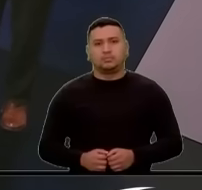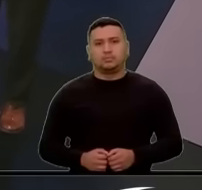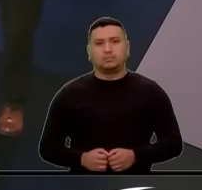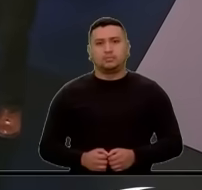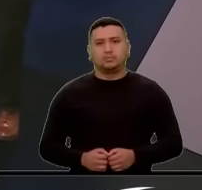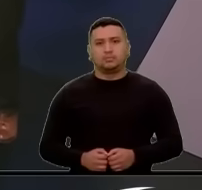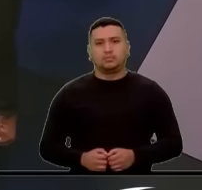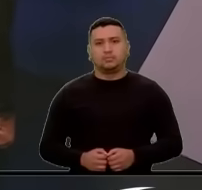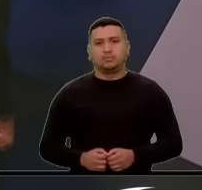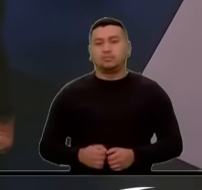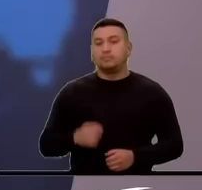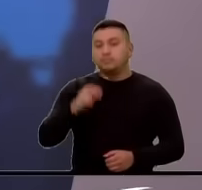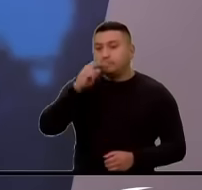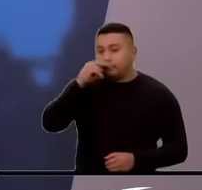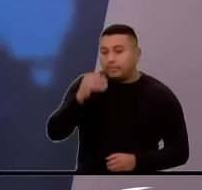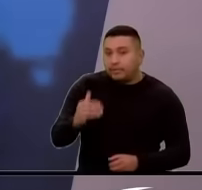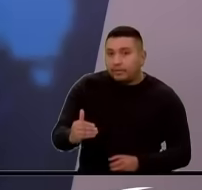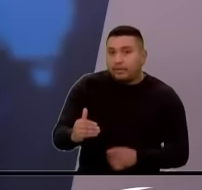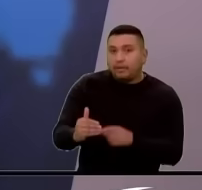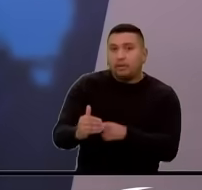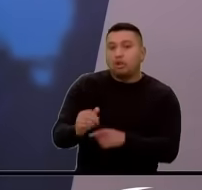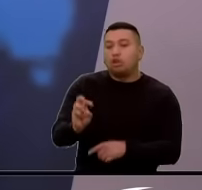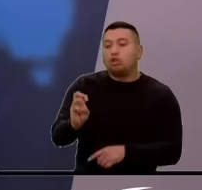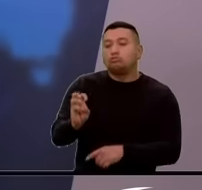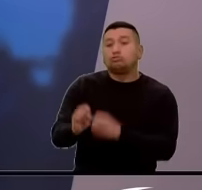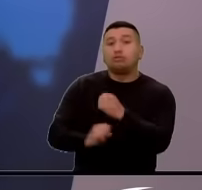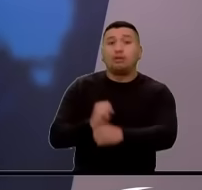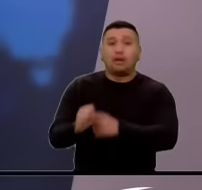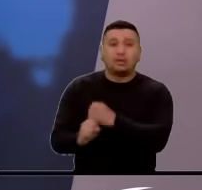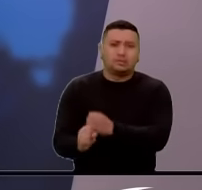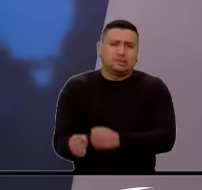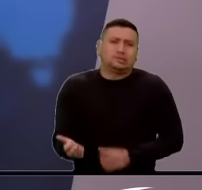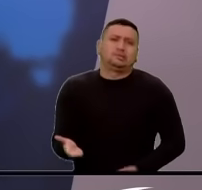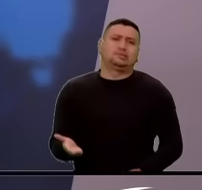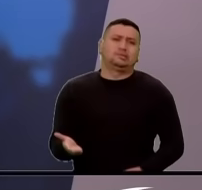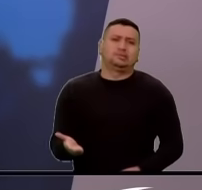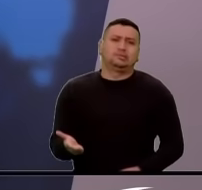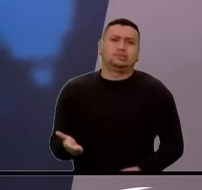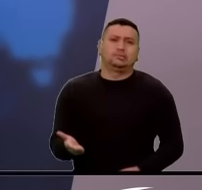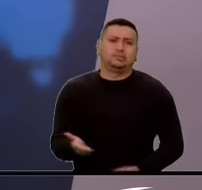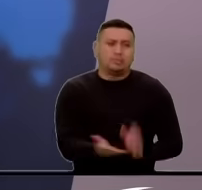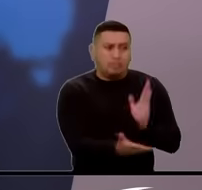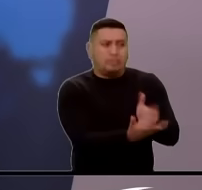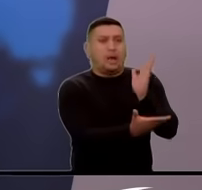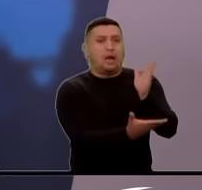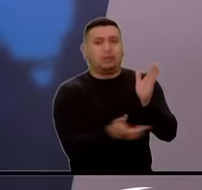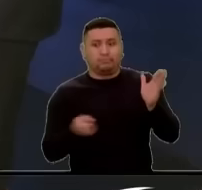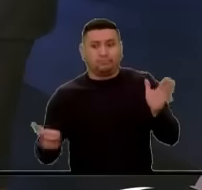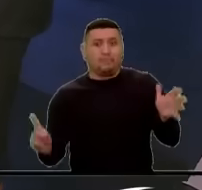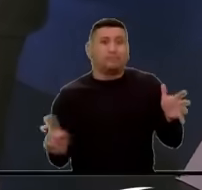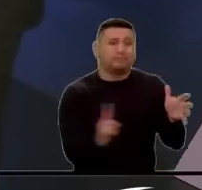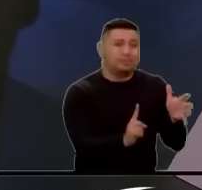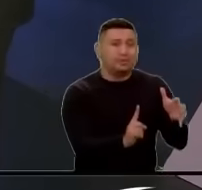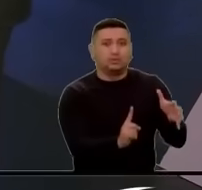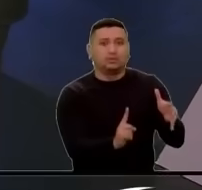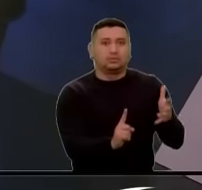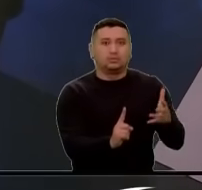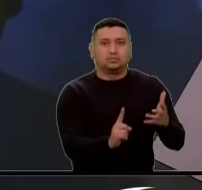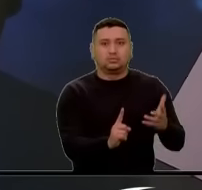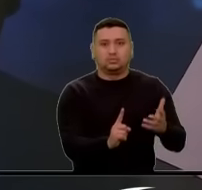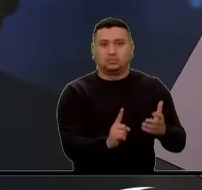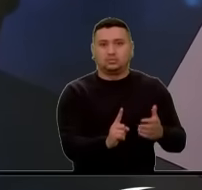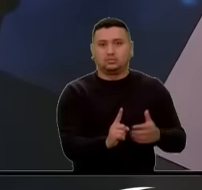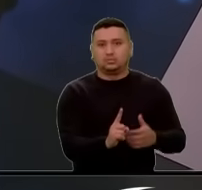Una niña de 8 añitos testigo de este acto, que incluso cuando lo amenazan a usted, la niña dice: no maten a mi papá,